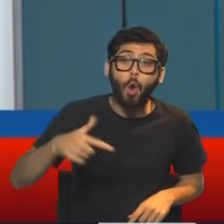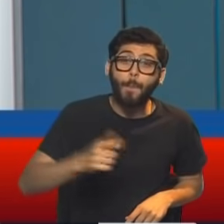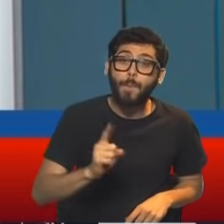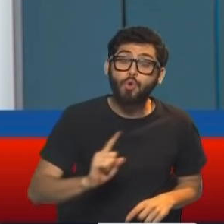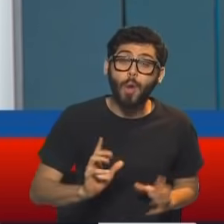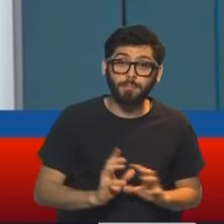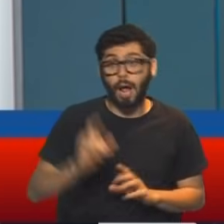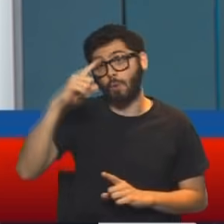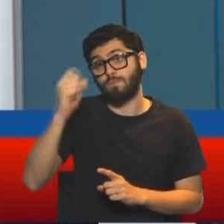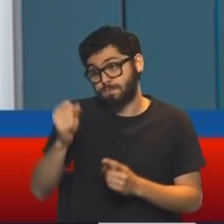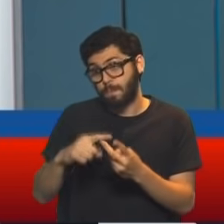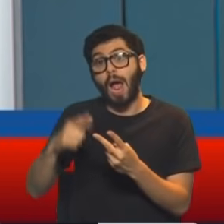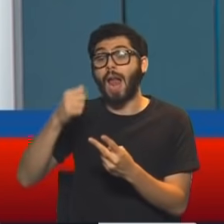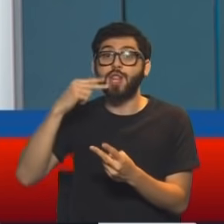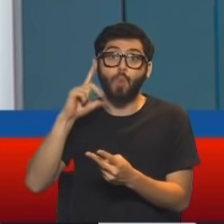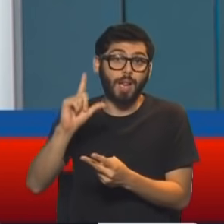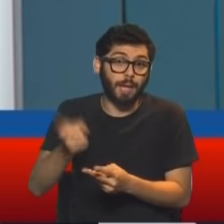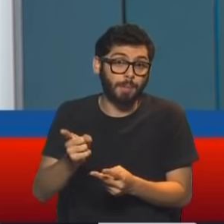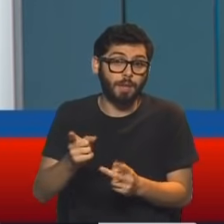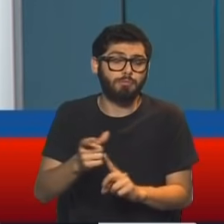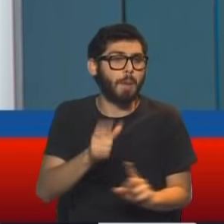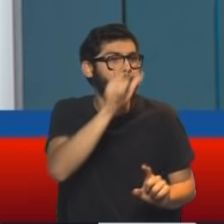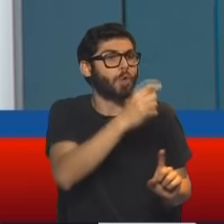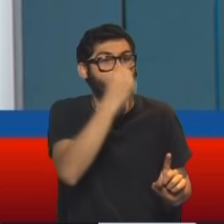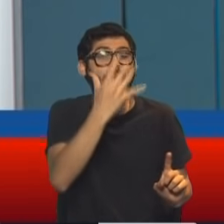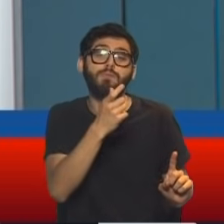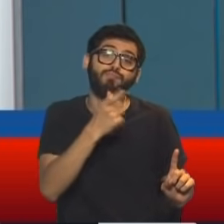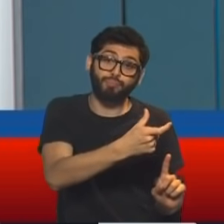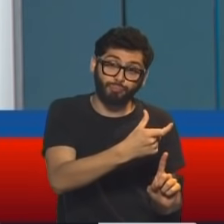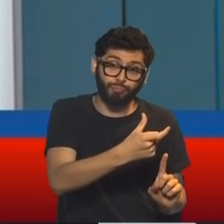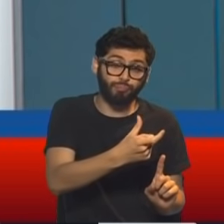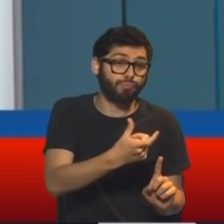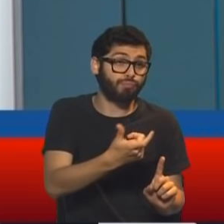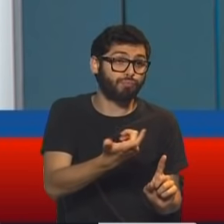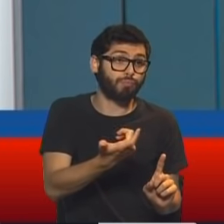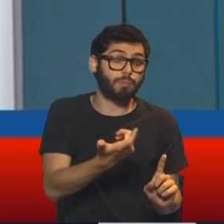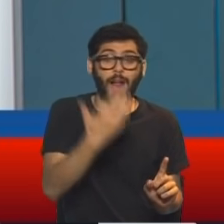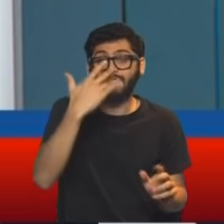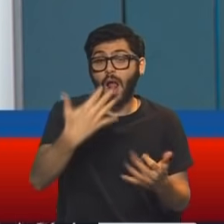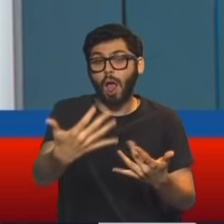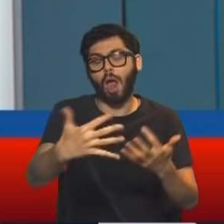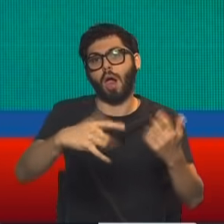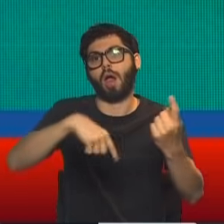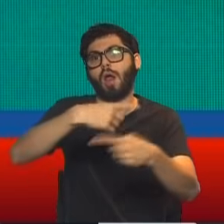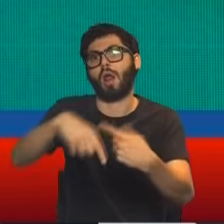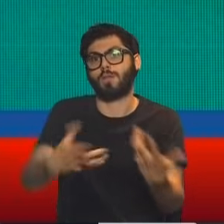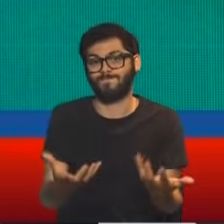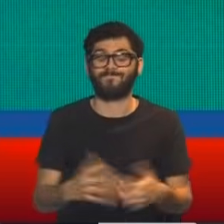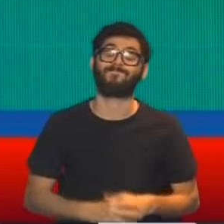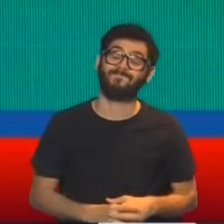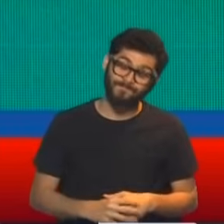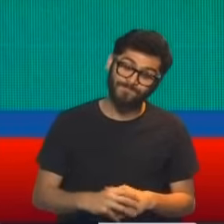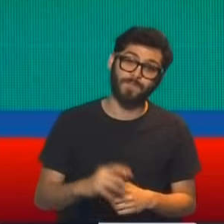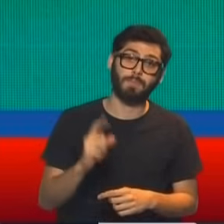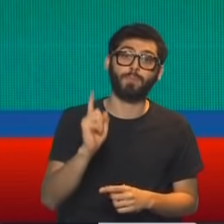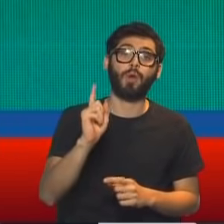A Alberto también le pasó. Le responden a cualquiera, atienden a cualquiera, y bueno, el resultado es este. Lo que no se discute es ese